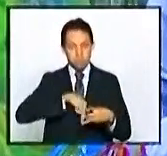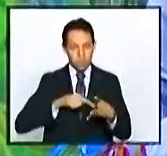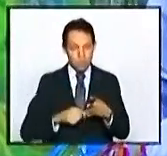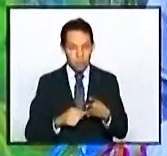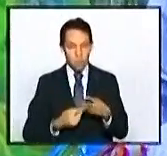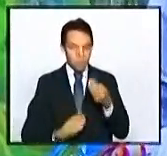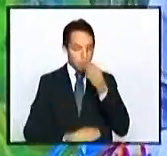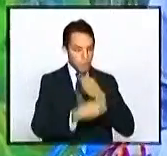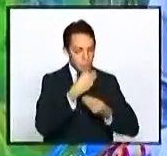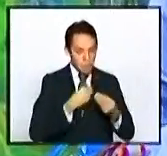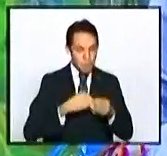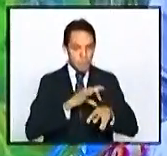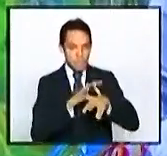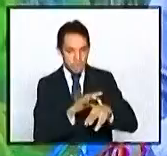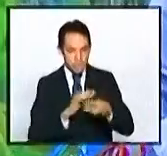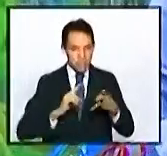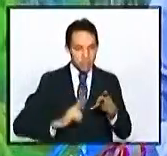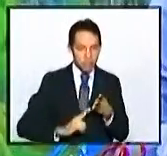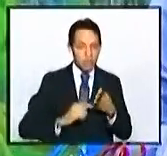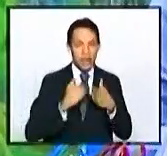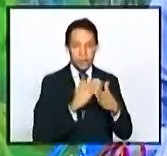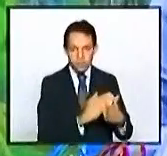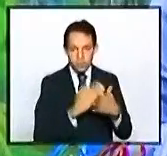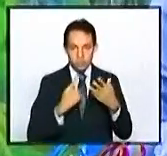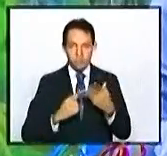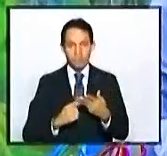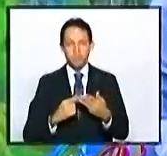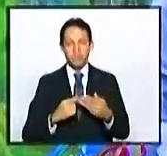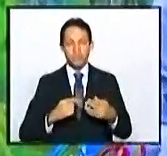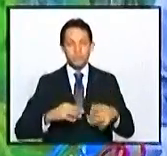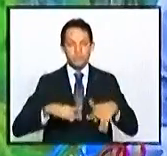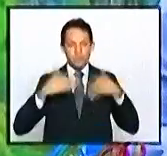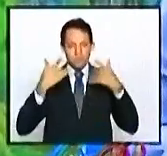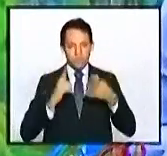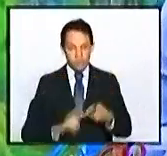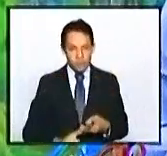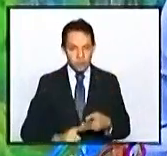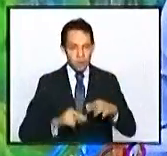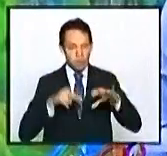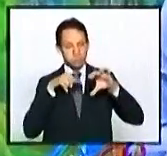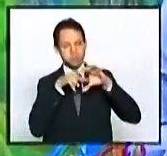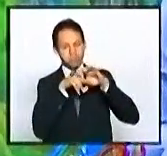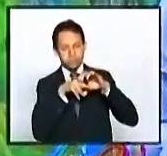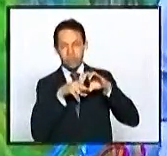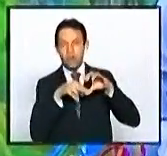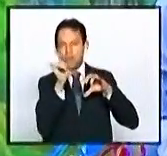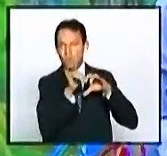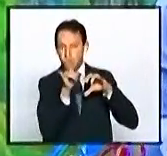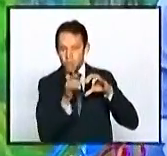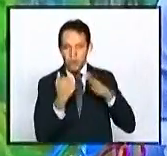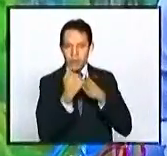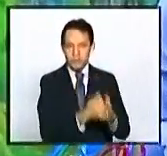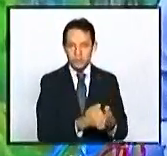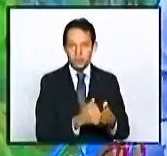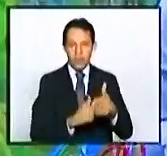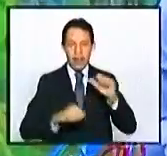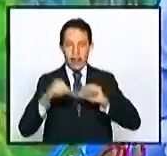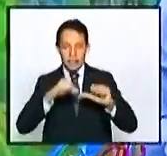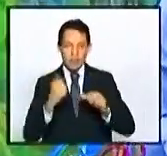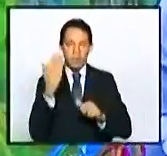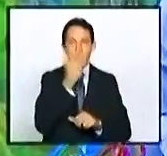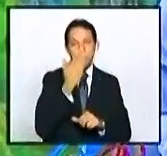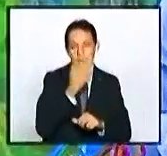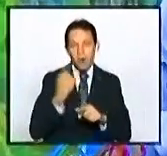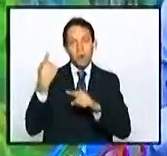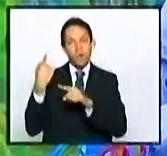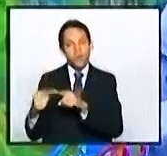con apiterapia, con ozonoterapia, ecografías, laboratorio, quiropraxia.